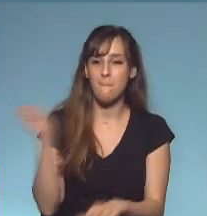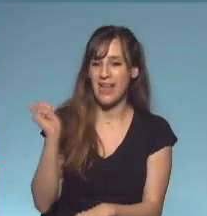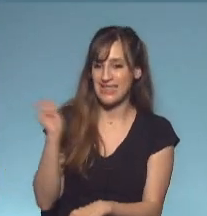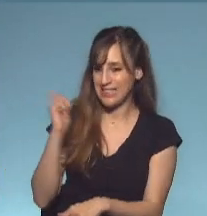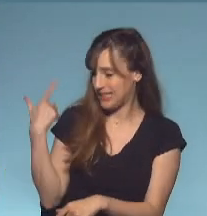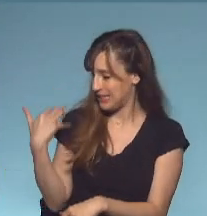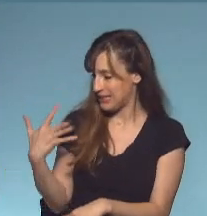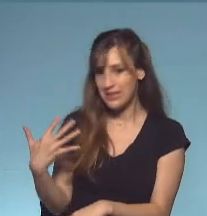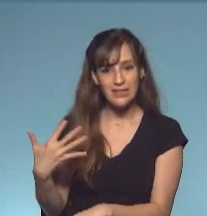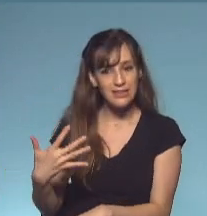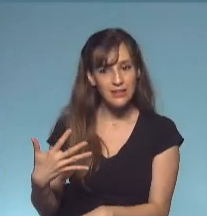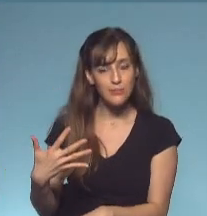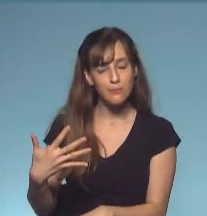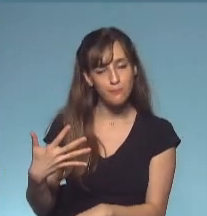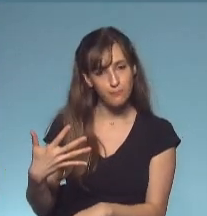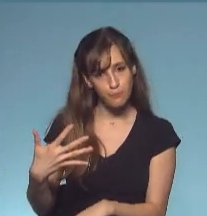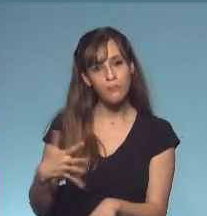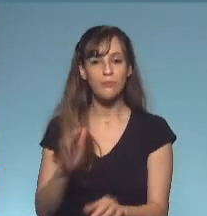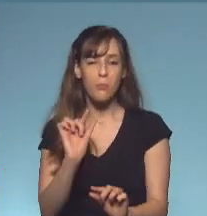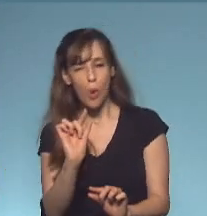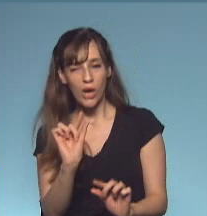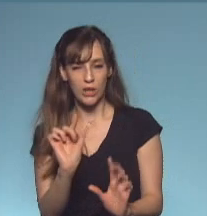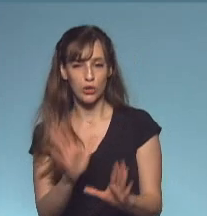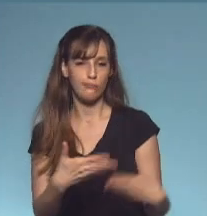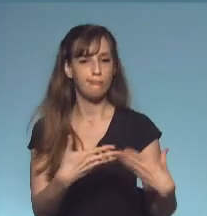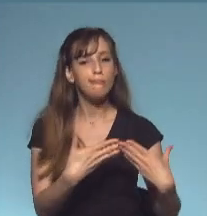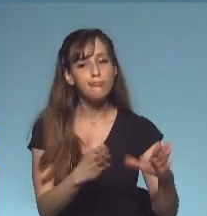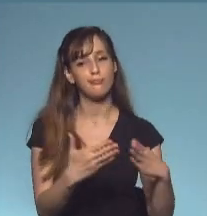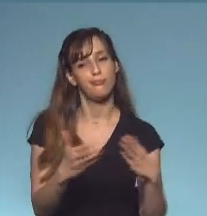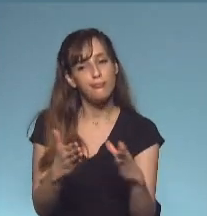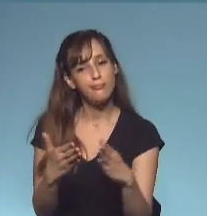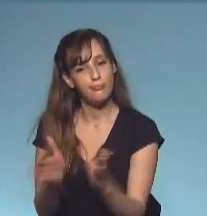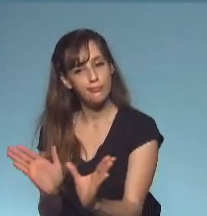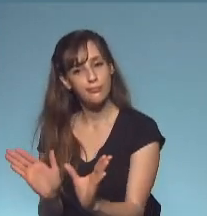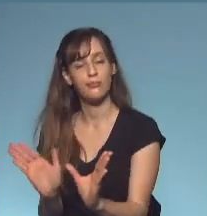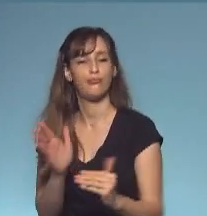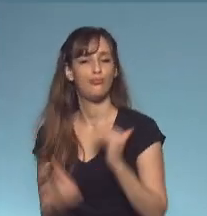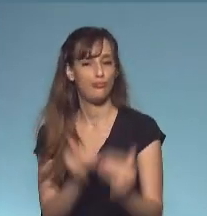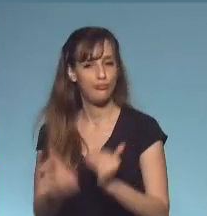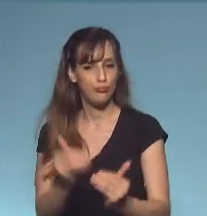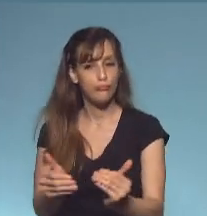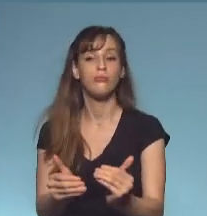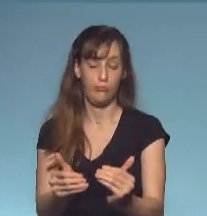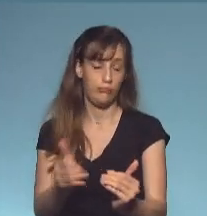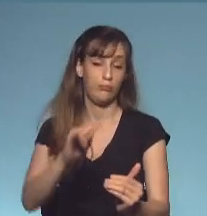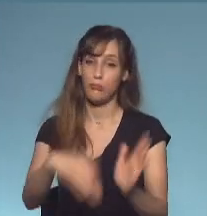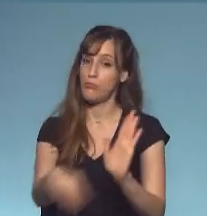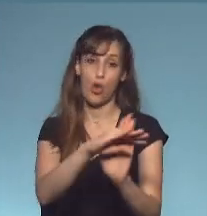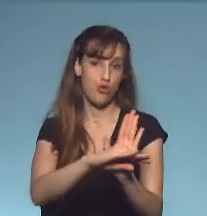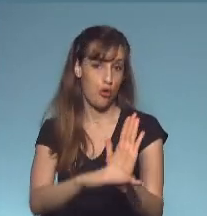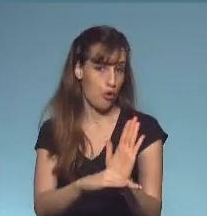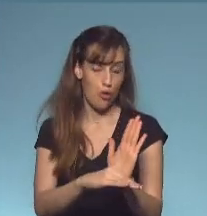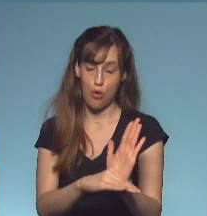meses pudimos relajar un poco, volver con restricciones también y